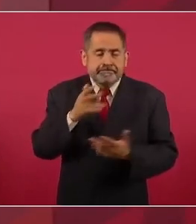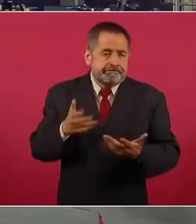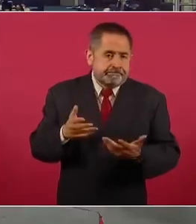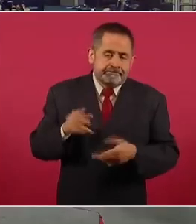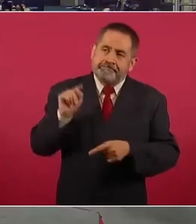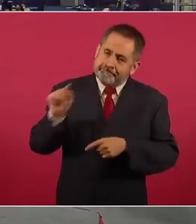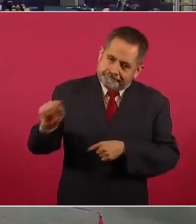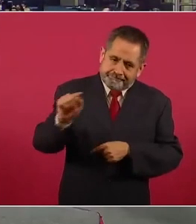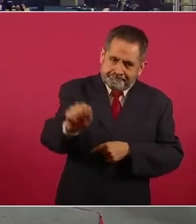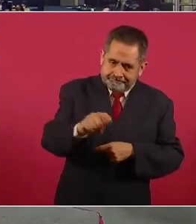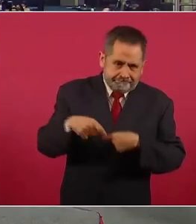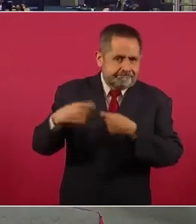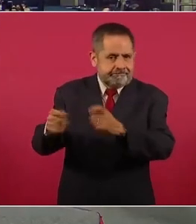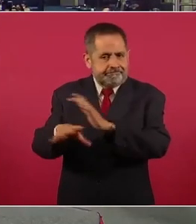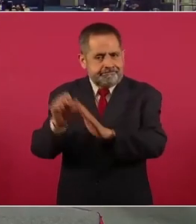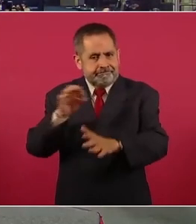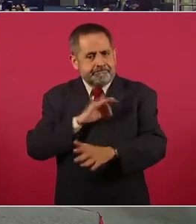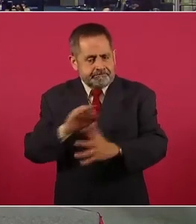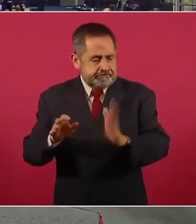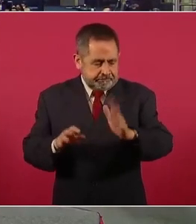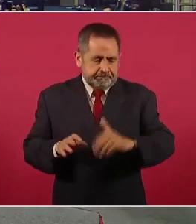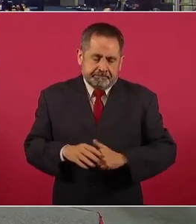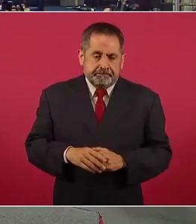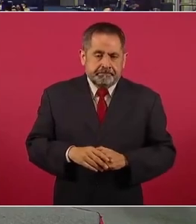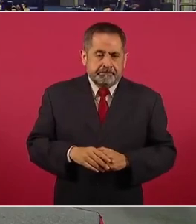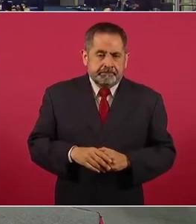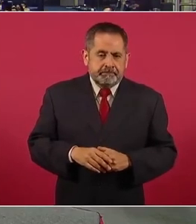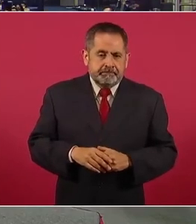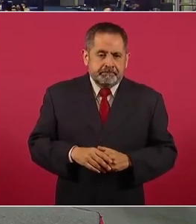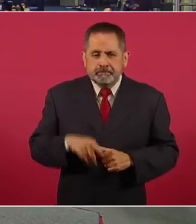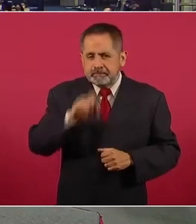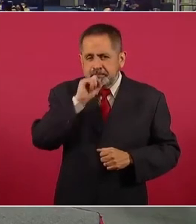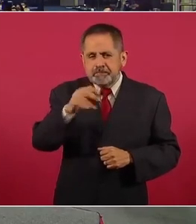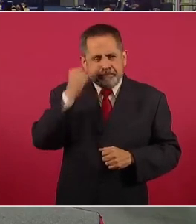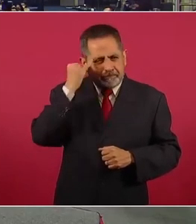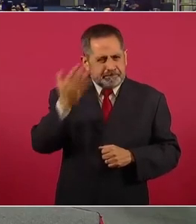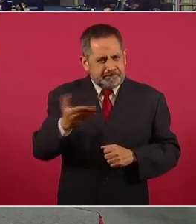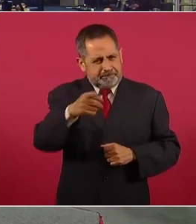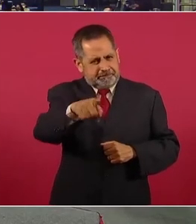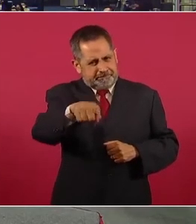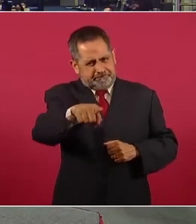Luego, desde lo que tú planteas,